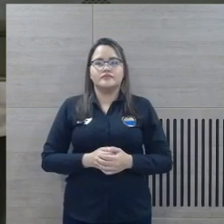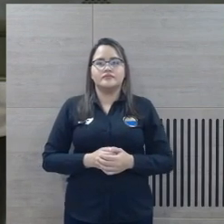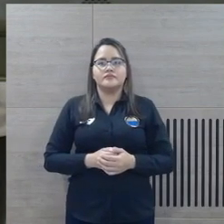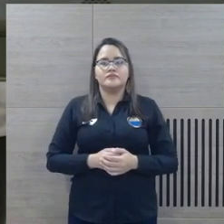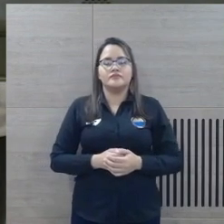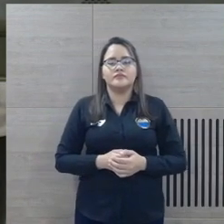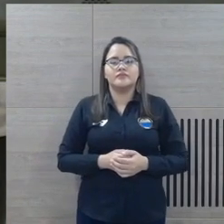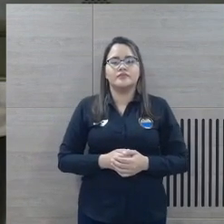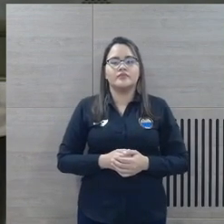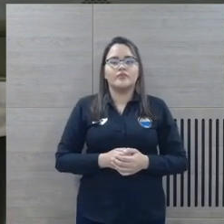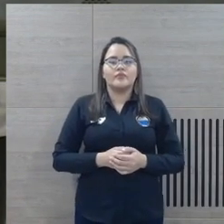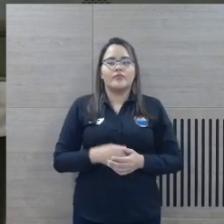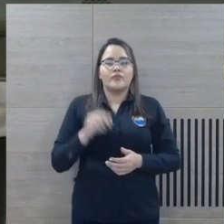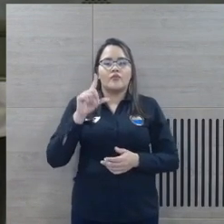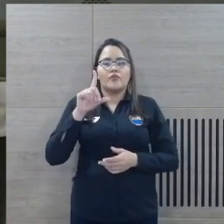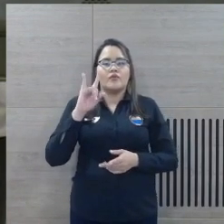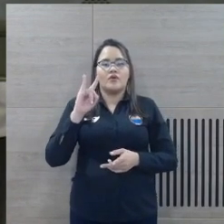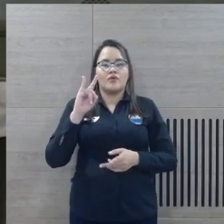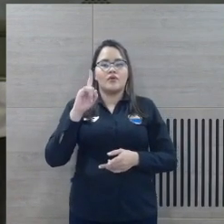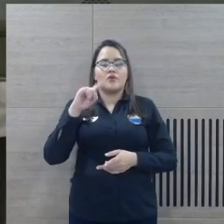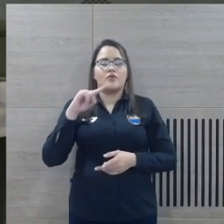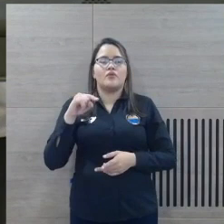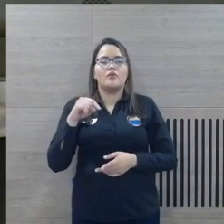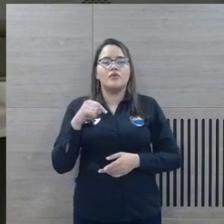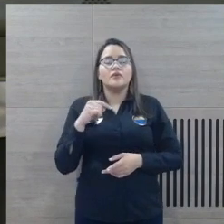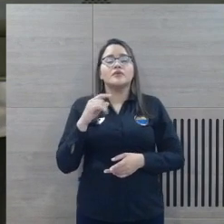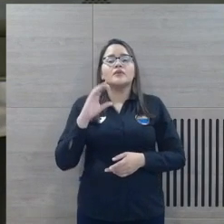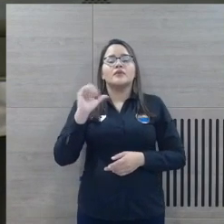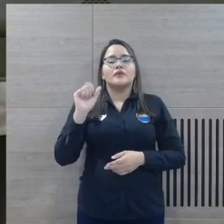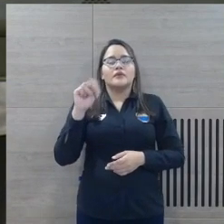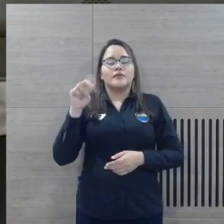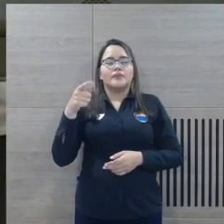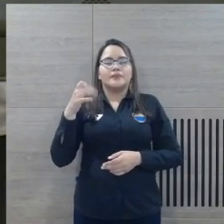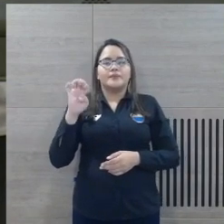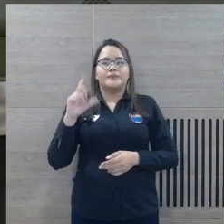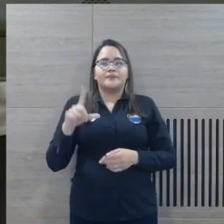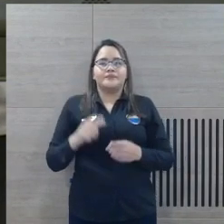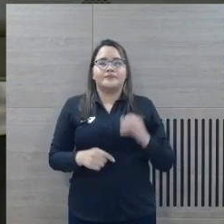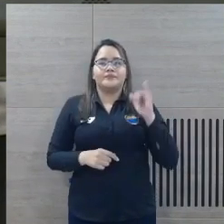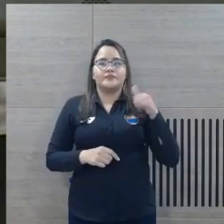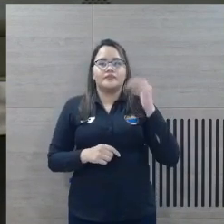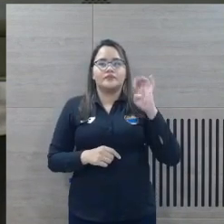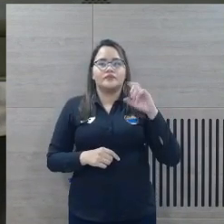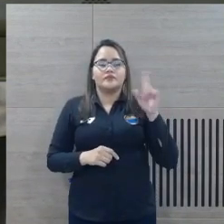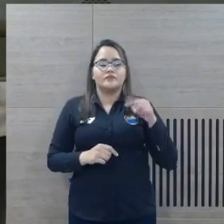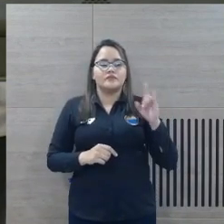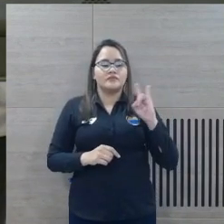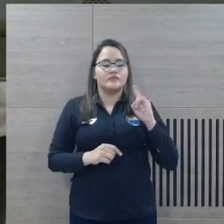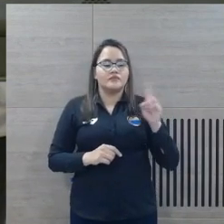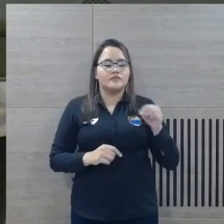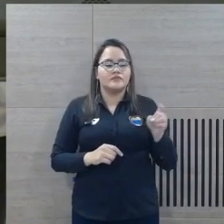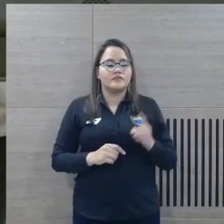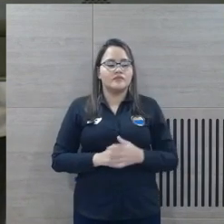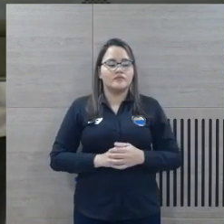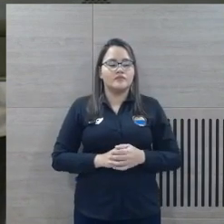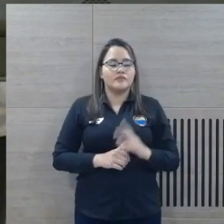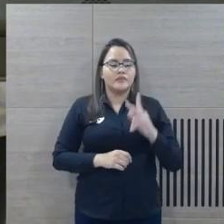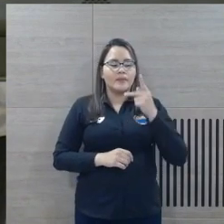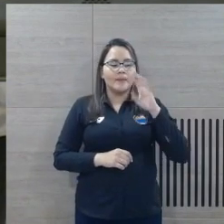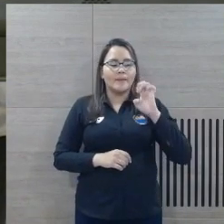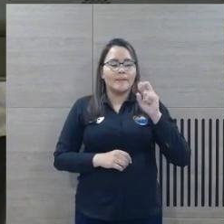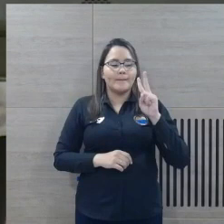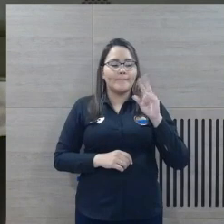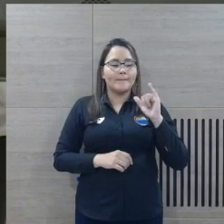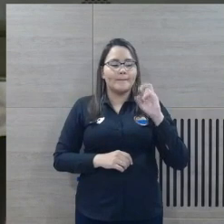Jesús Alberto Echeverría Cervantes. Albero Enrique Espitia Sierra. Kevin Alexander Fonseca Izaza. James Rafael Fula